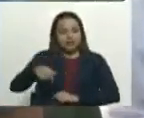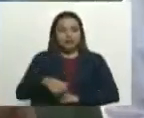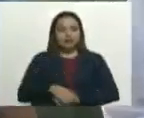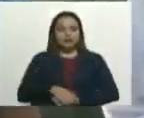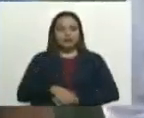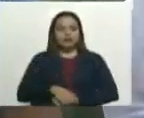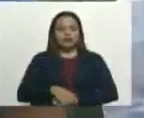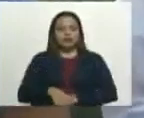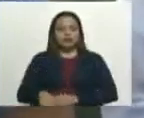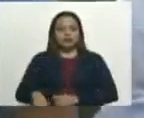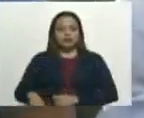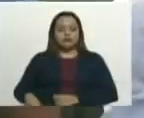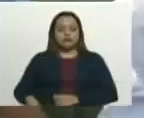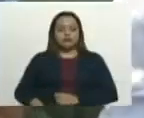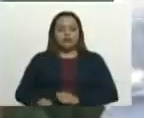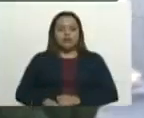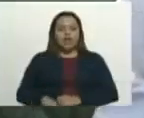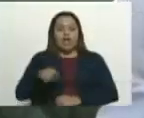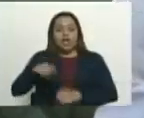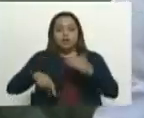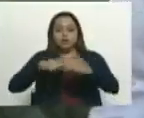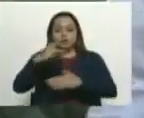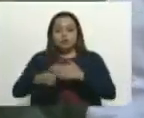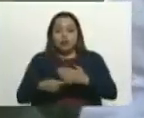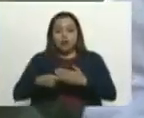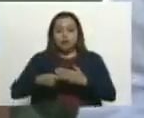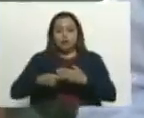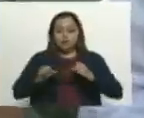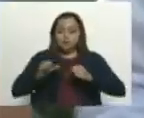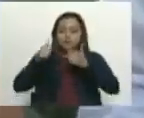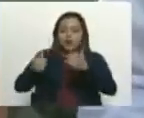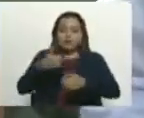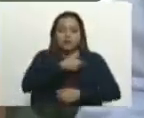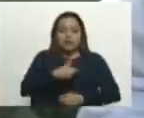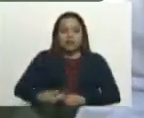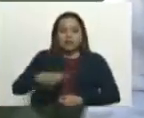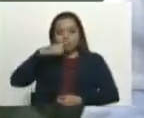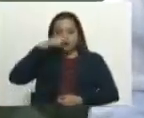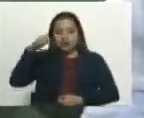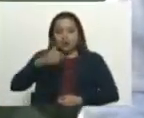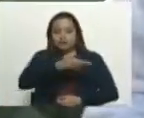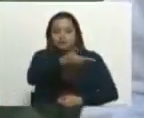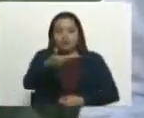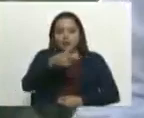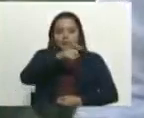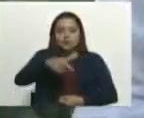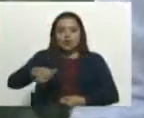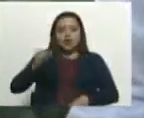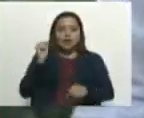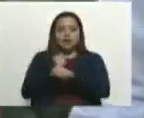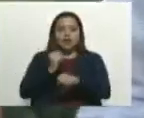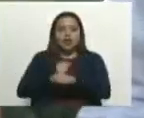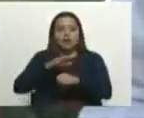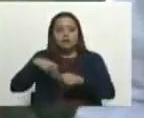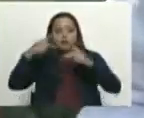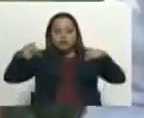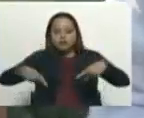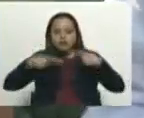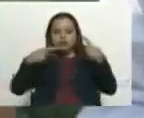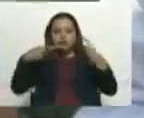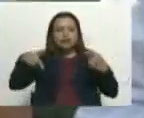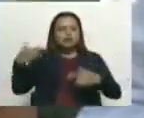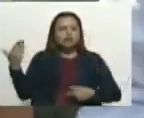sido un plan del presidente Nicolás Maduro para los trabajadores, para las trabajadoras del país, recuperar este